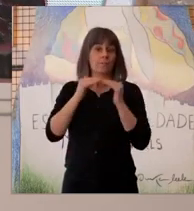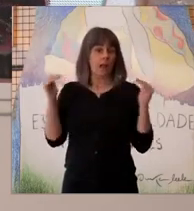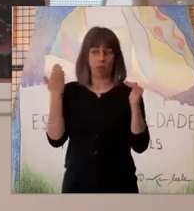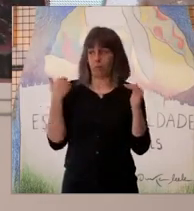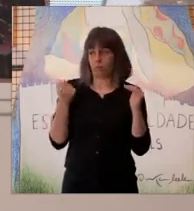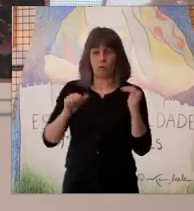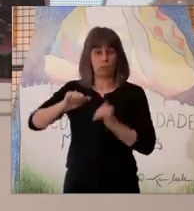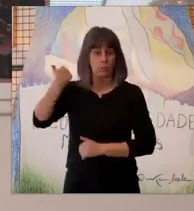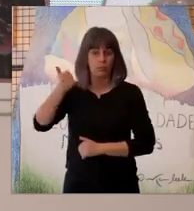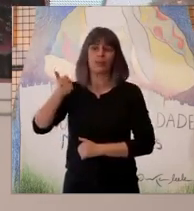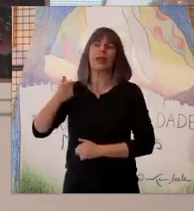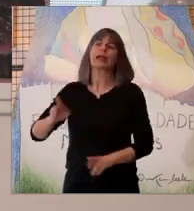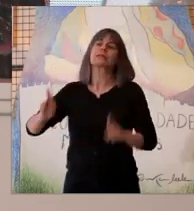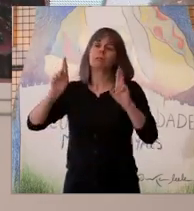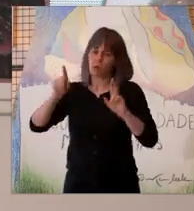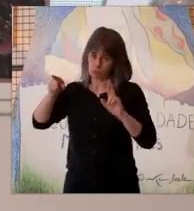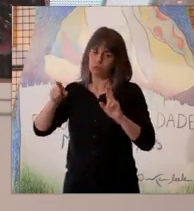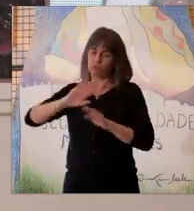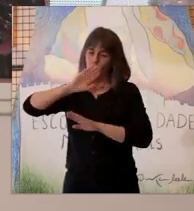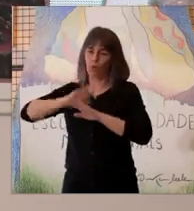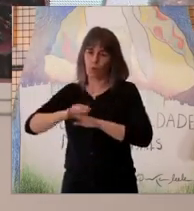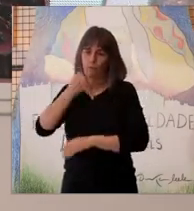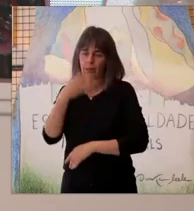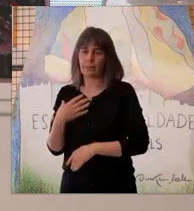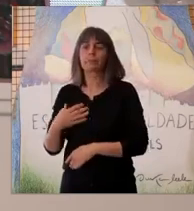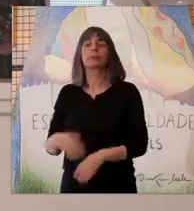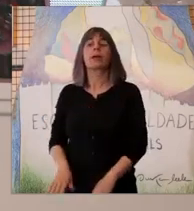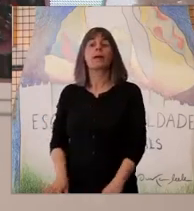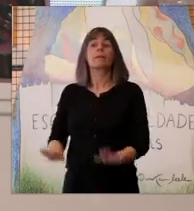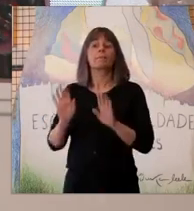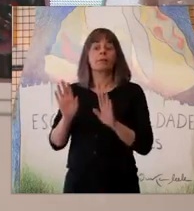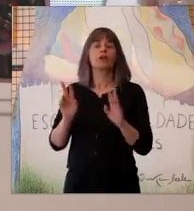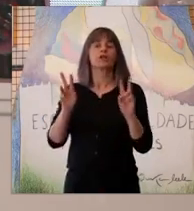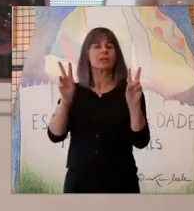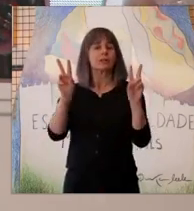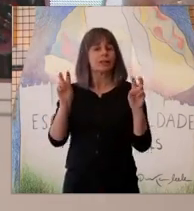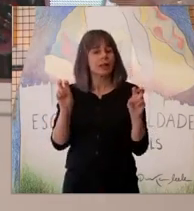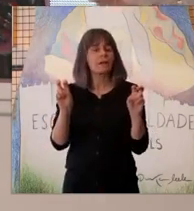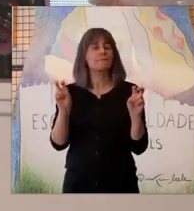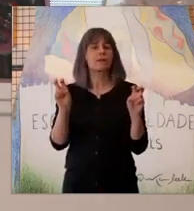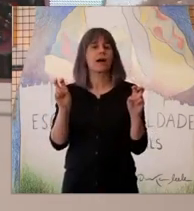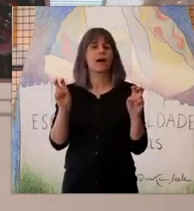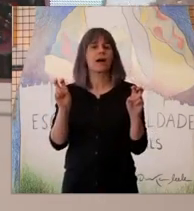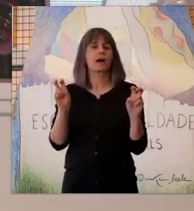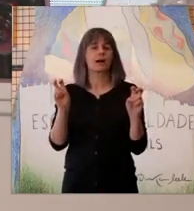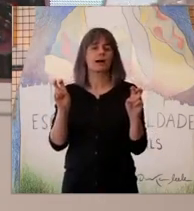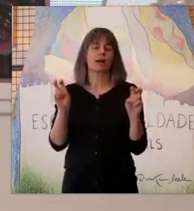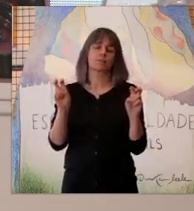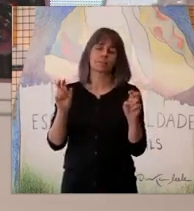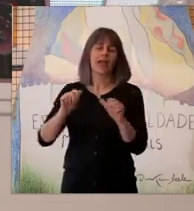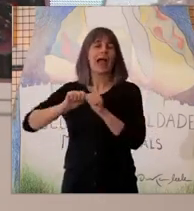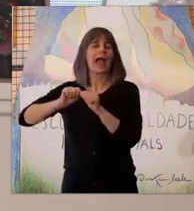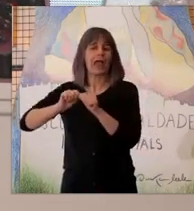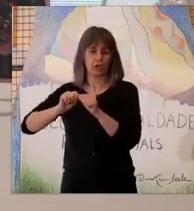una buena acogida en ese sentido luego el tema del tema de la de la edición de género